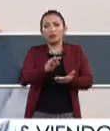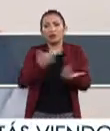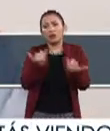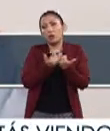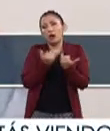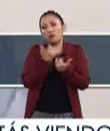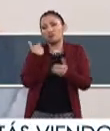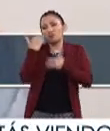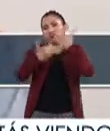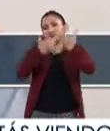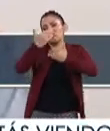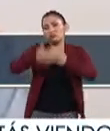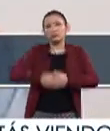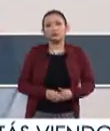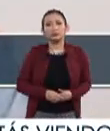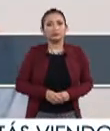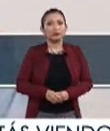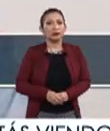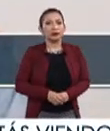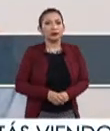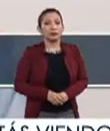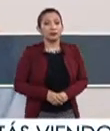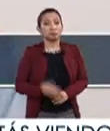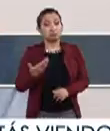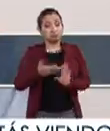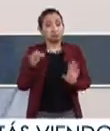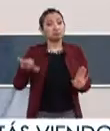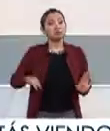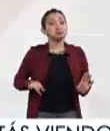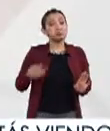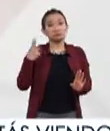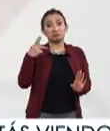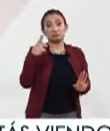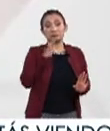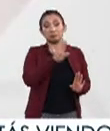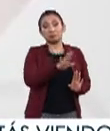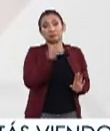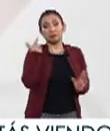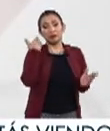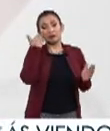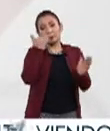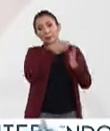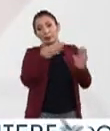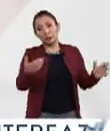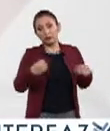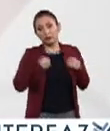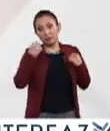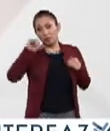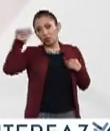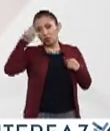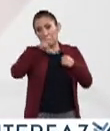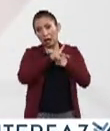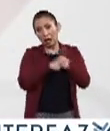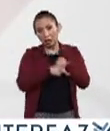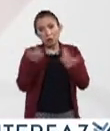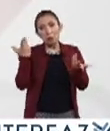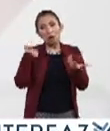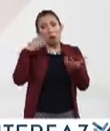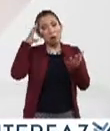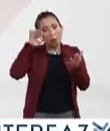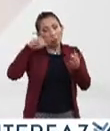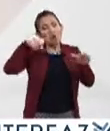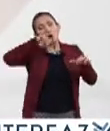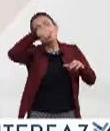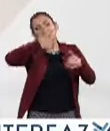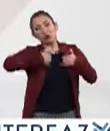igual desarrollarme. Pues muy interesante toda esta etapa que has vivido en el extranjero, coincide con